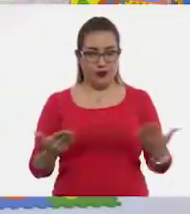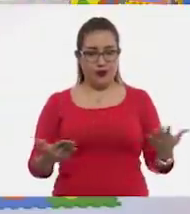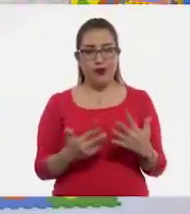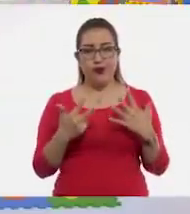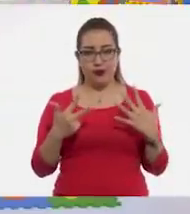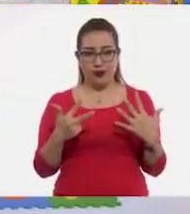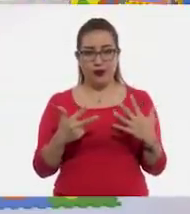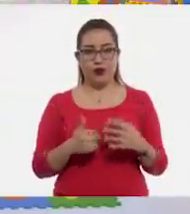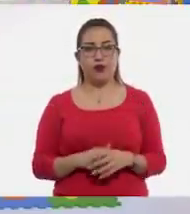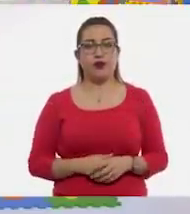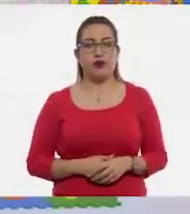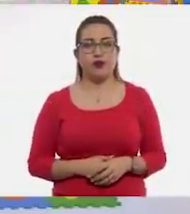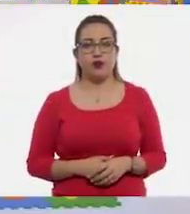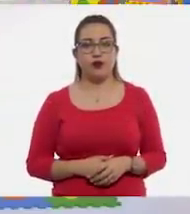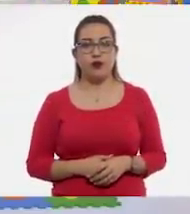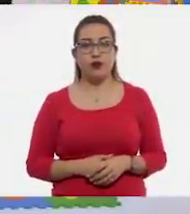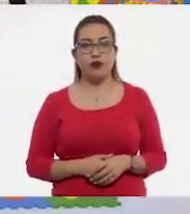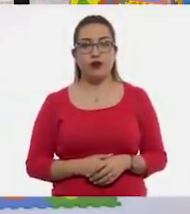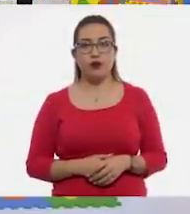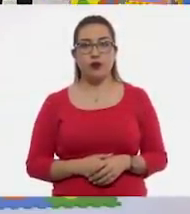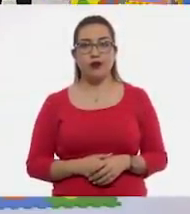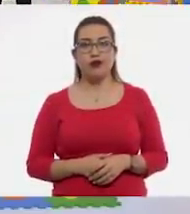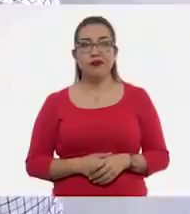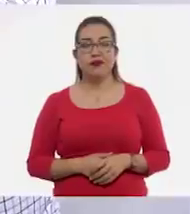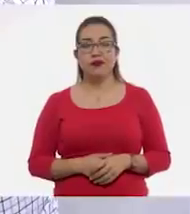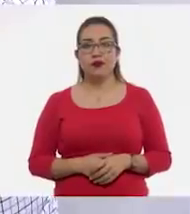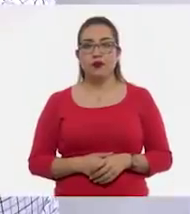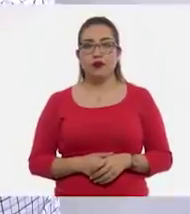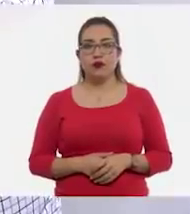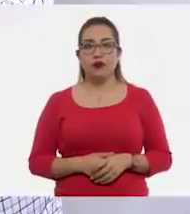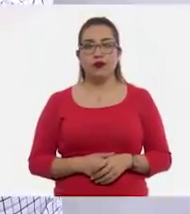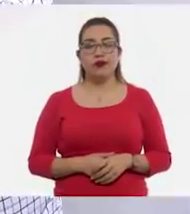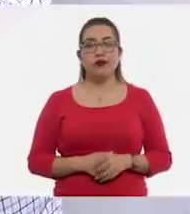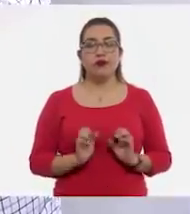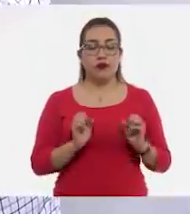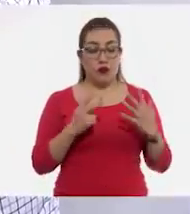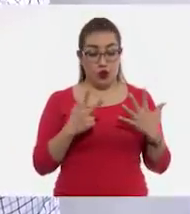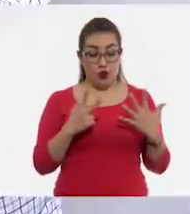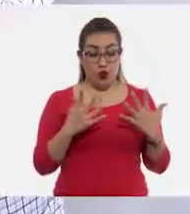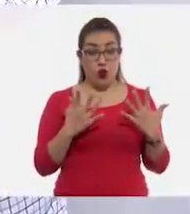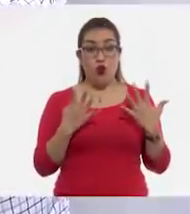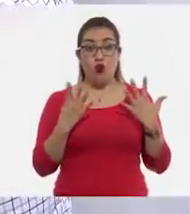Muy bien. Con esta, entonces, ahora son 9.